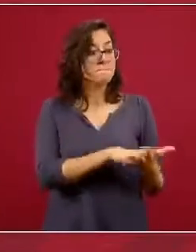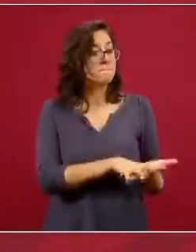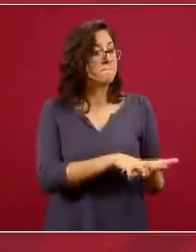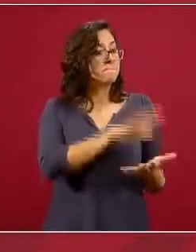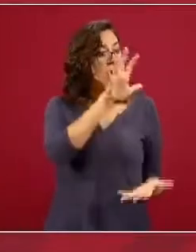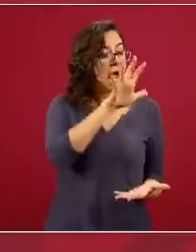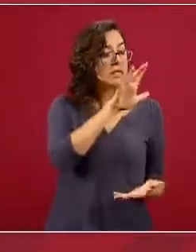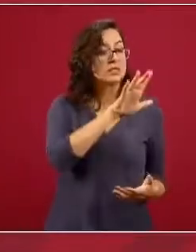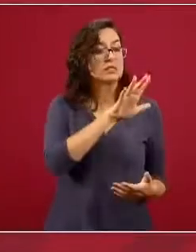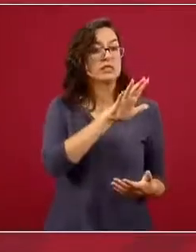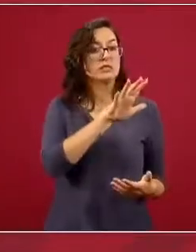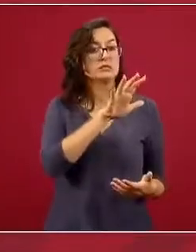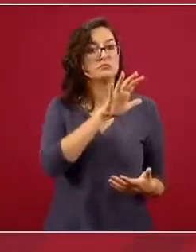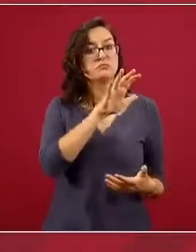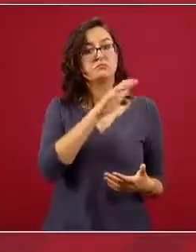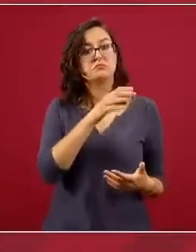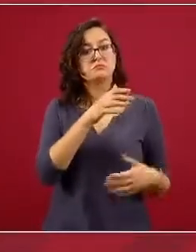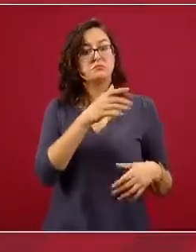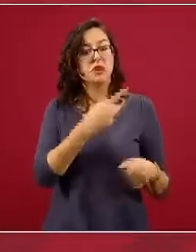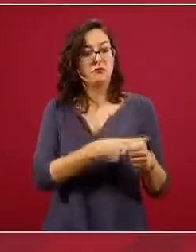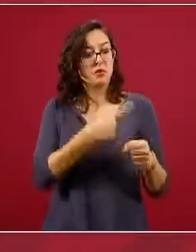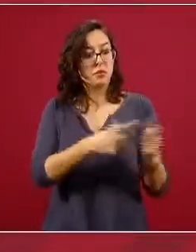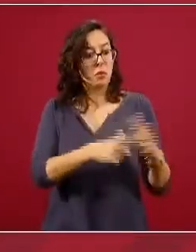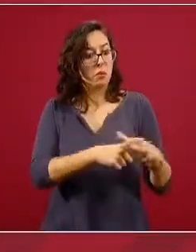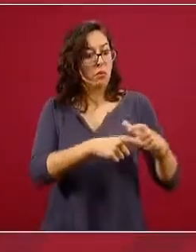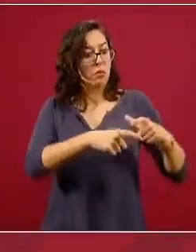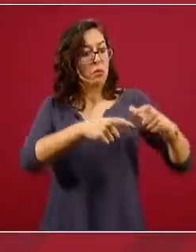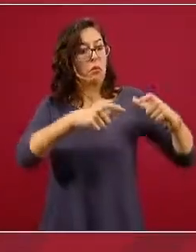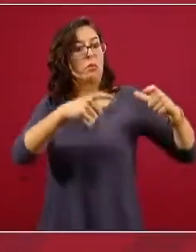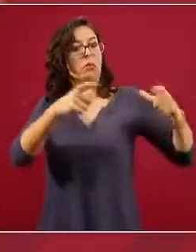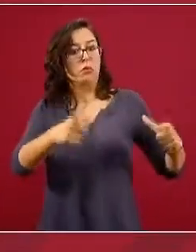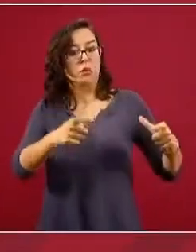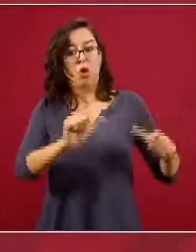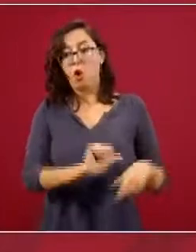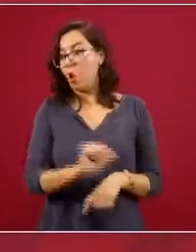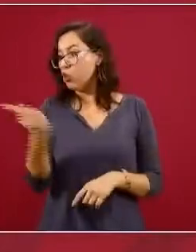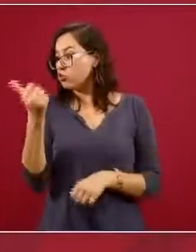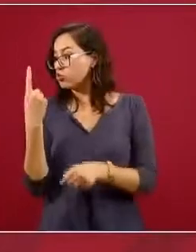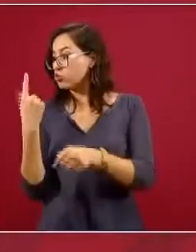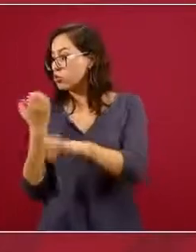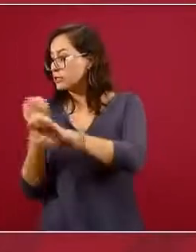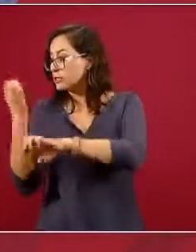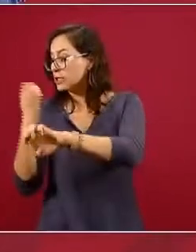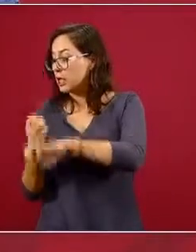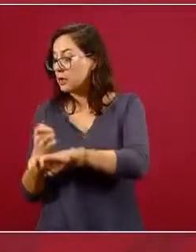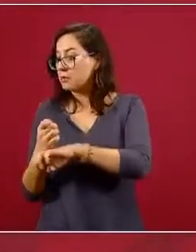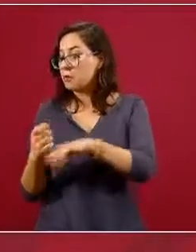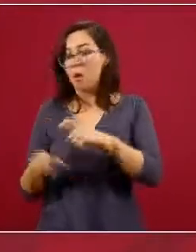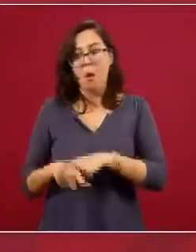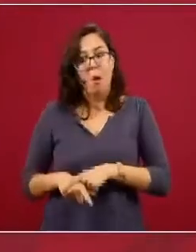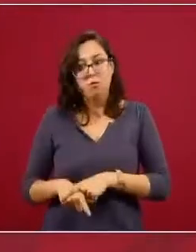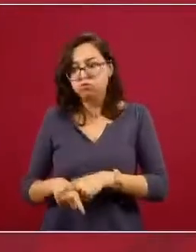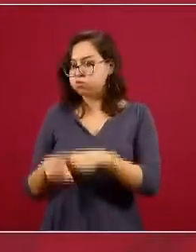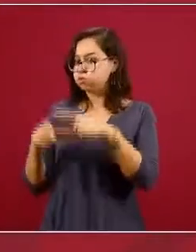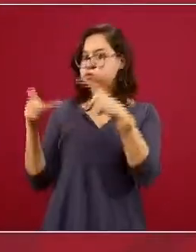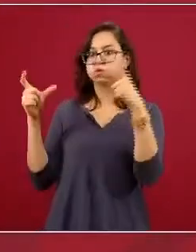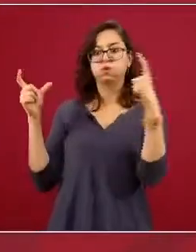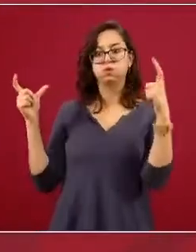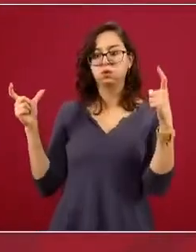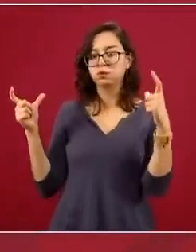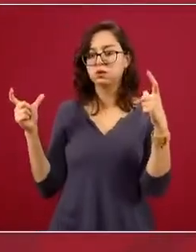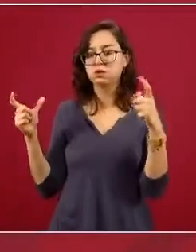en un día que en el día previo. Seguiremos viendo algunos estados que crecen rápidamente